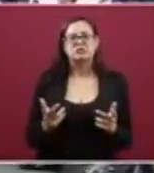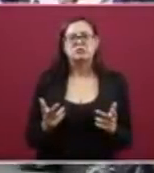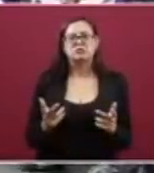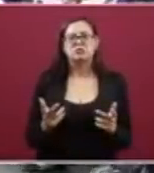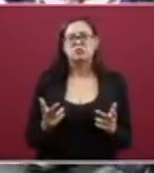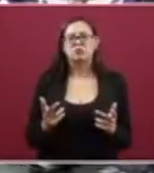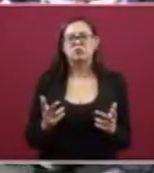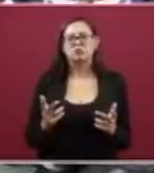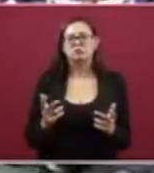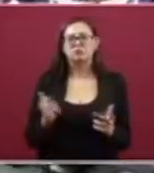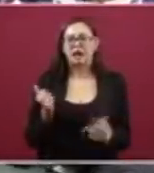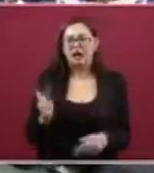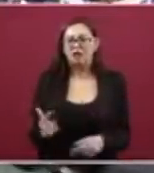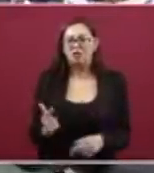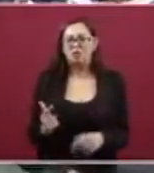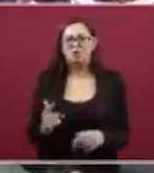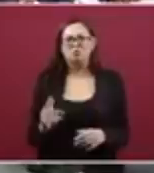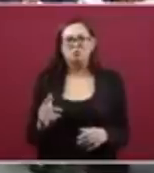ni lo haríamos